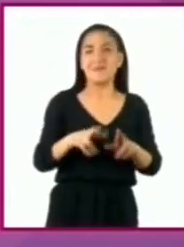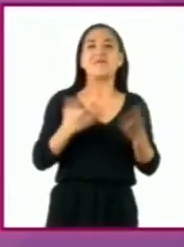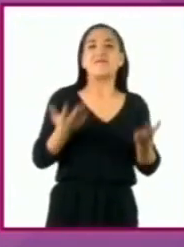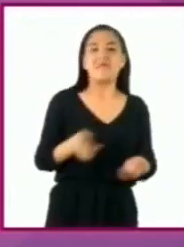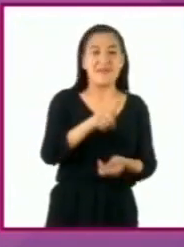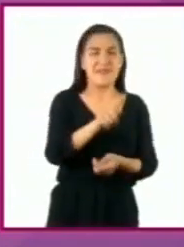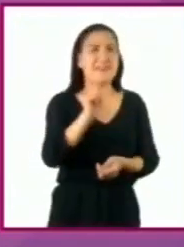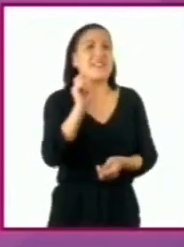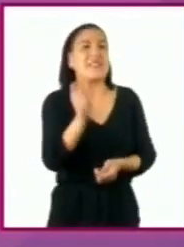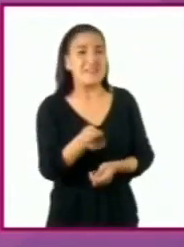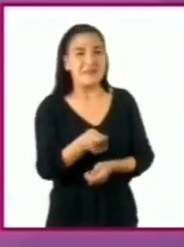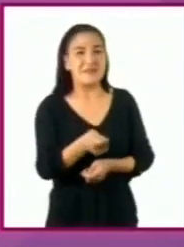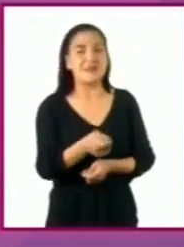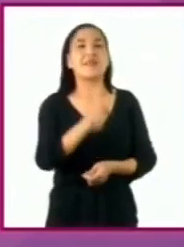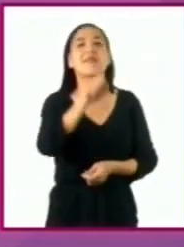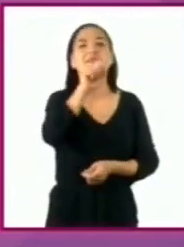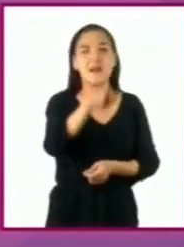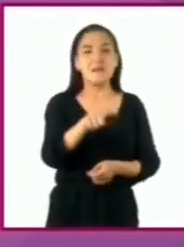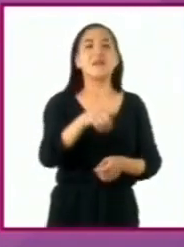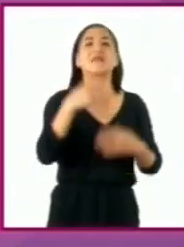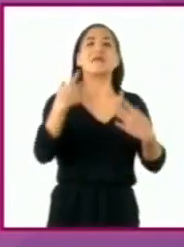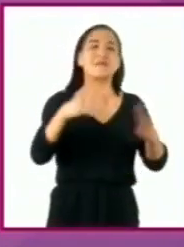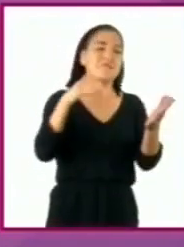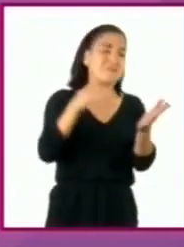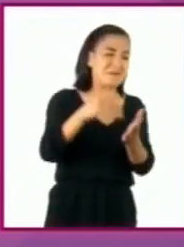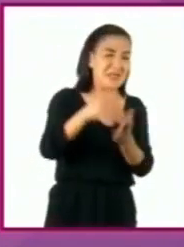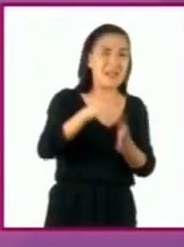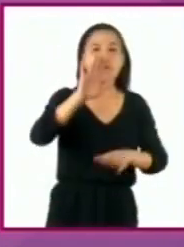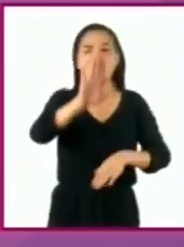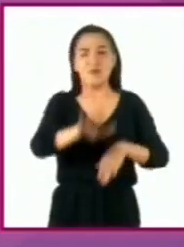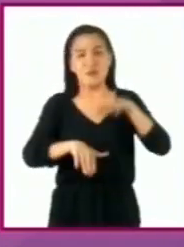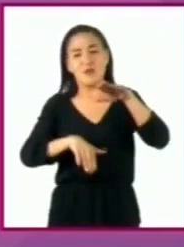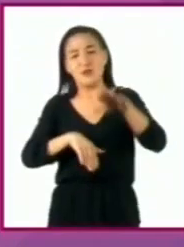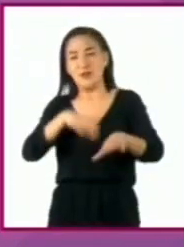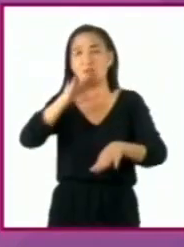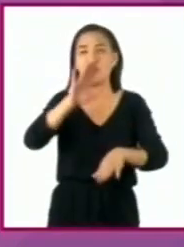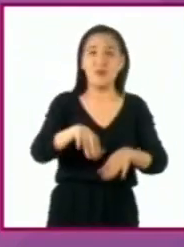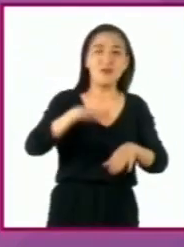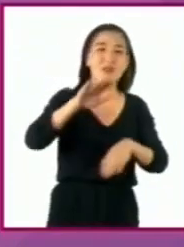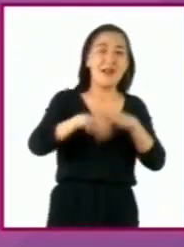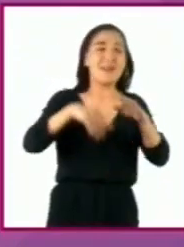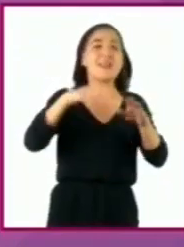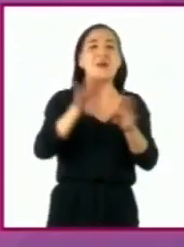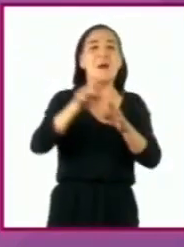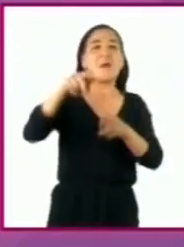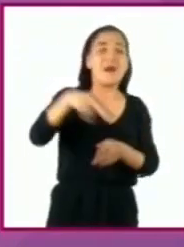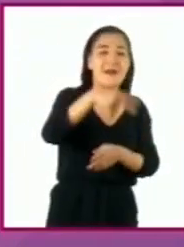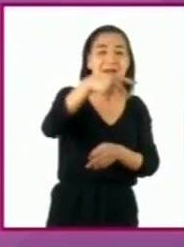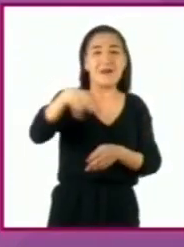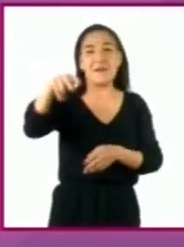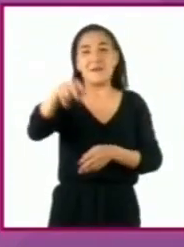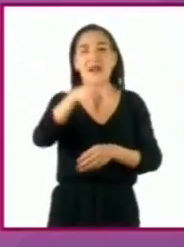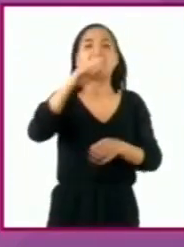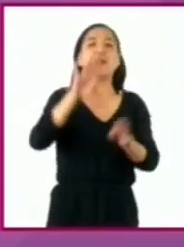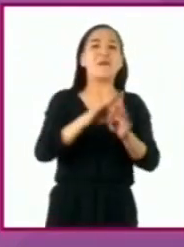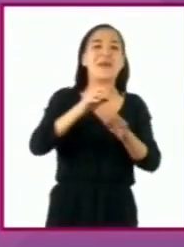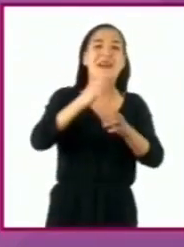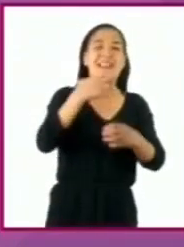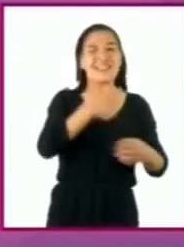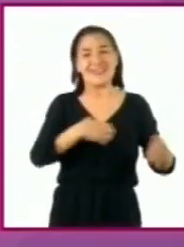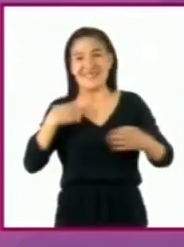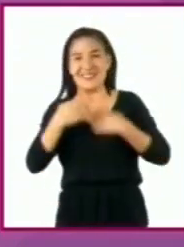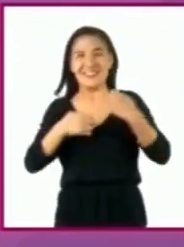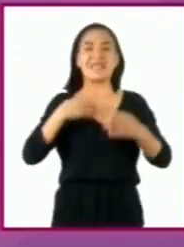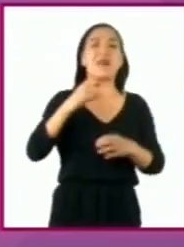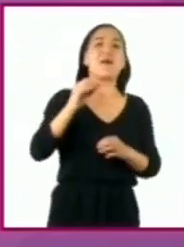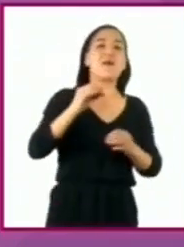Son también los miles de pasos que recorrieron, las alegrías y sufrimientos padecidos por quien